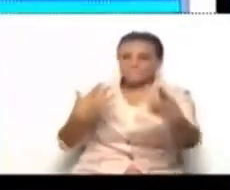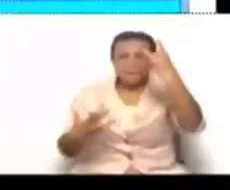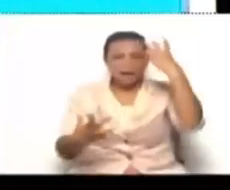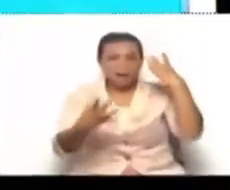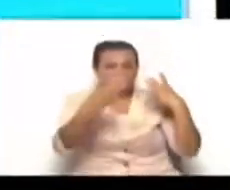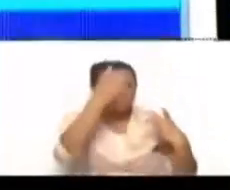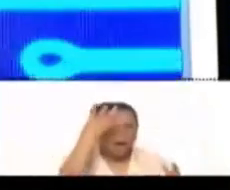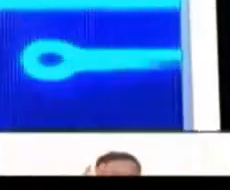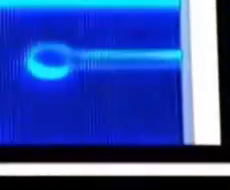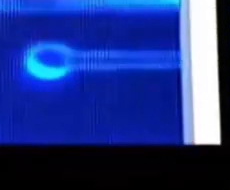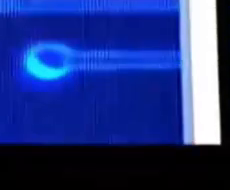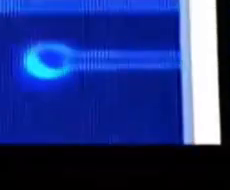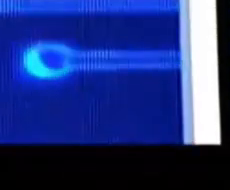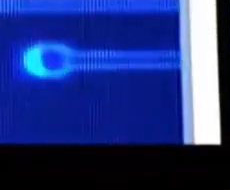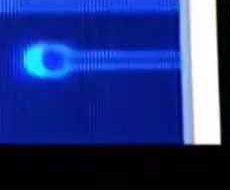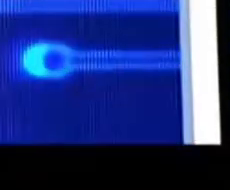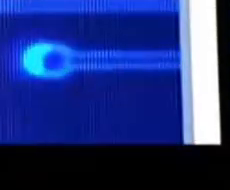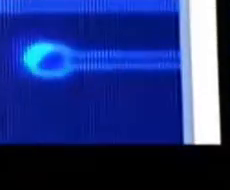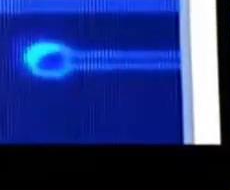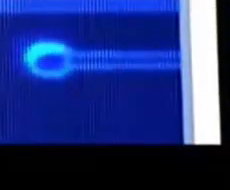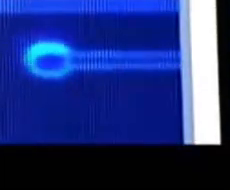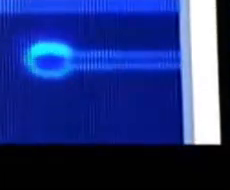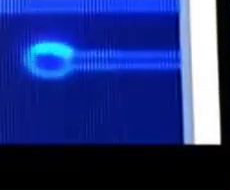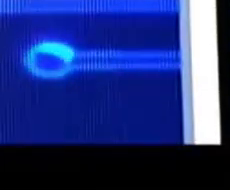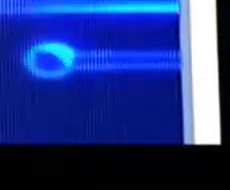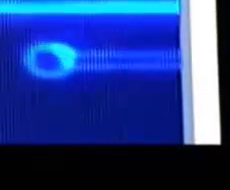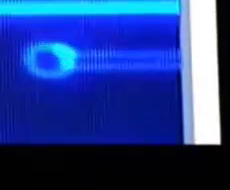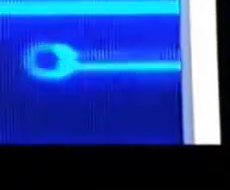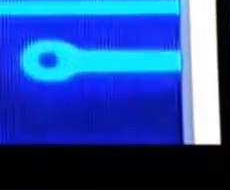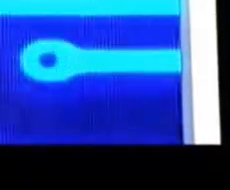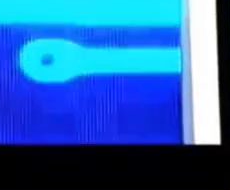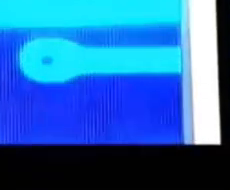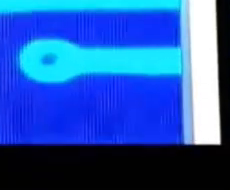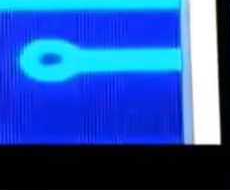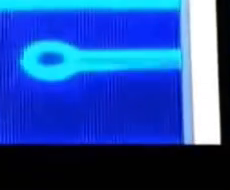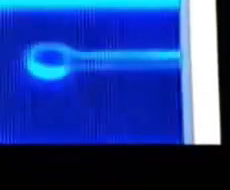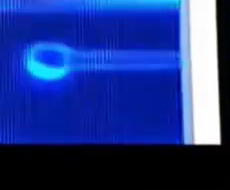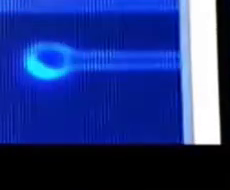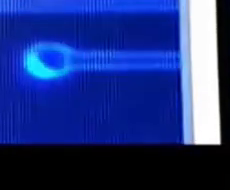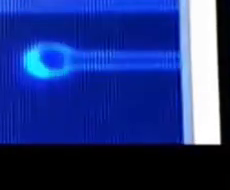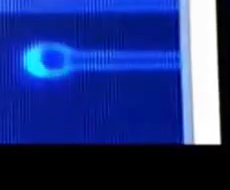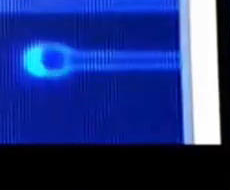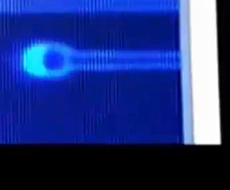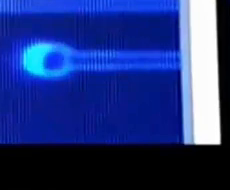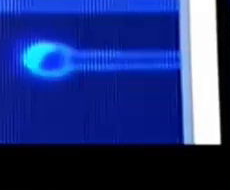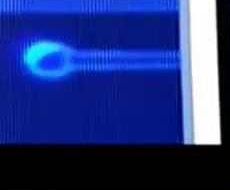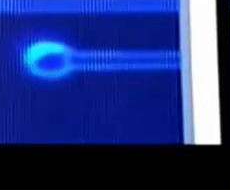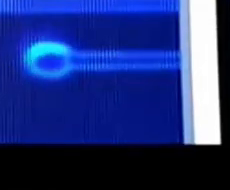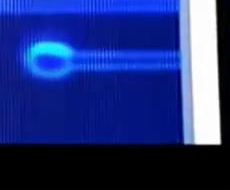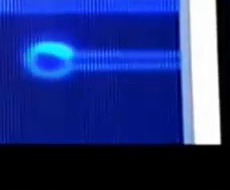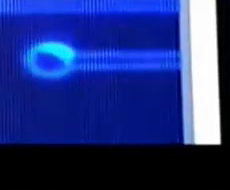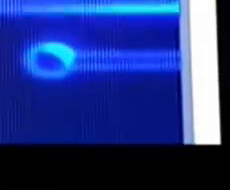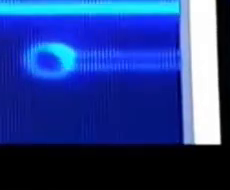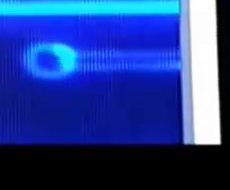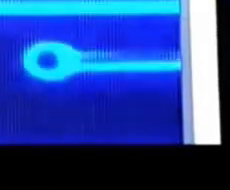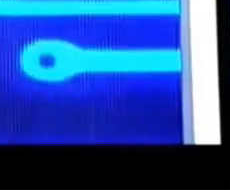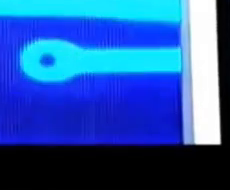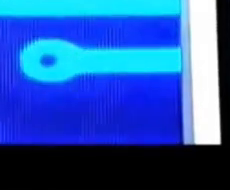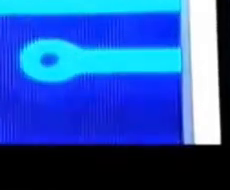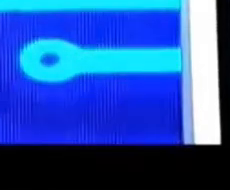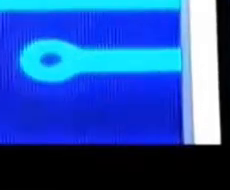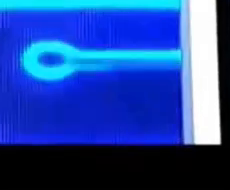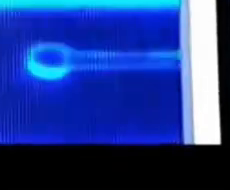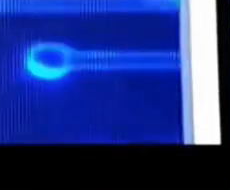acción para apelar al cerebro reptil, en este caso de la sociedad. En el caso concreto de lo que ocurrió en la Plaza Ibarra el